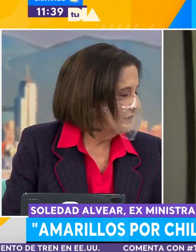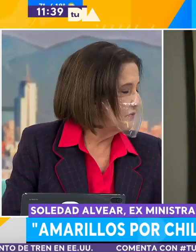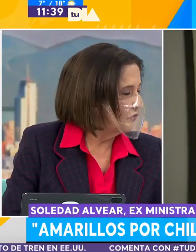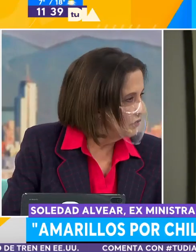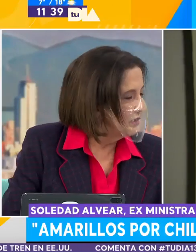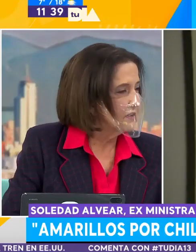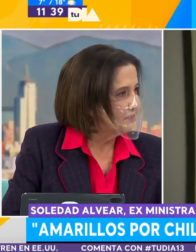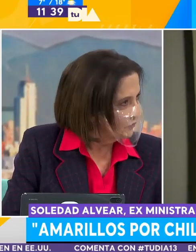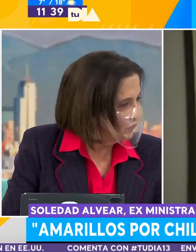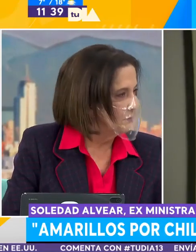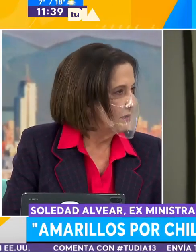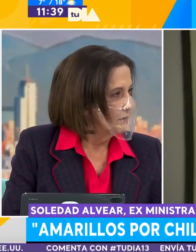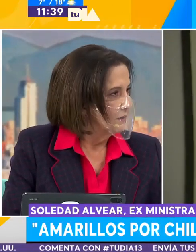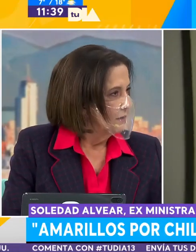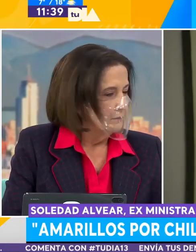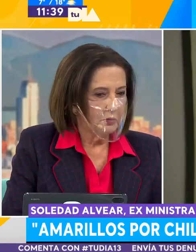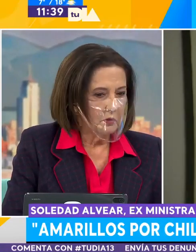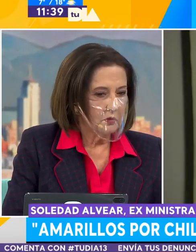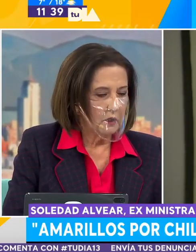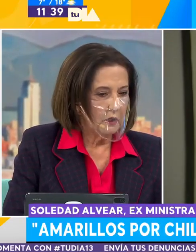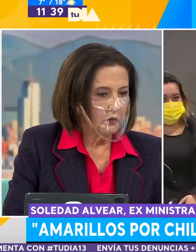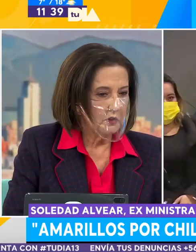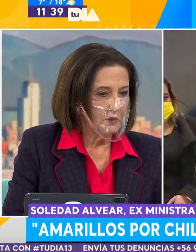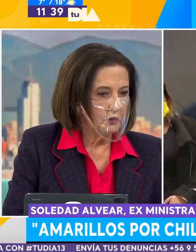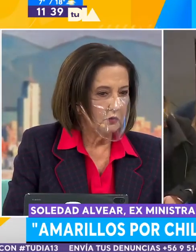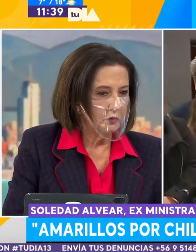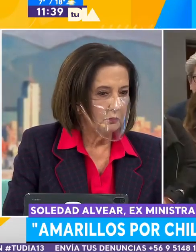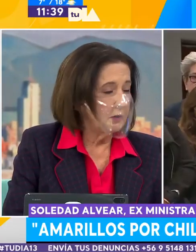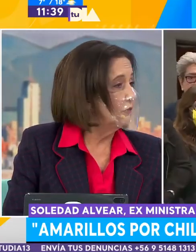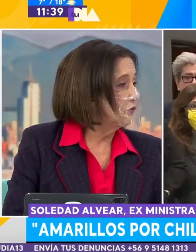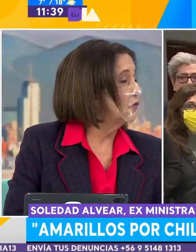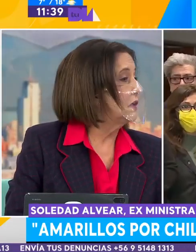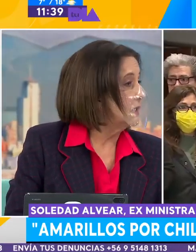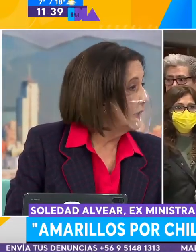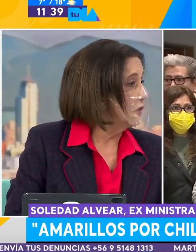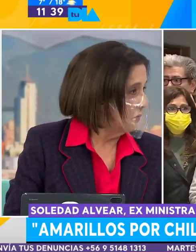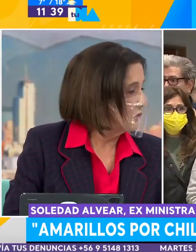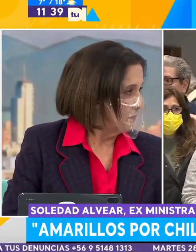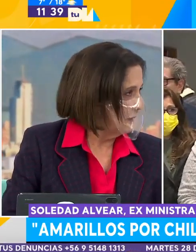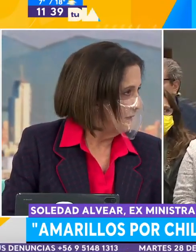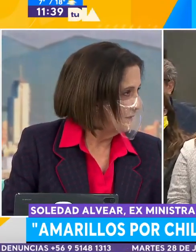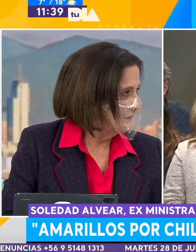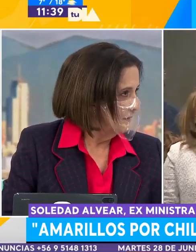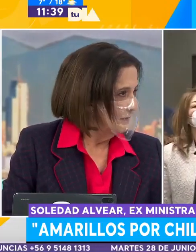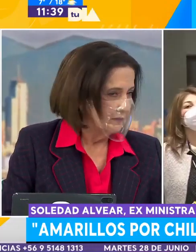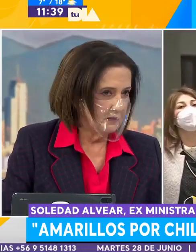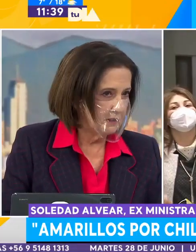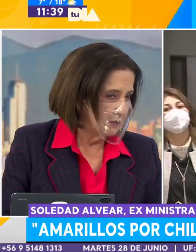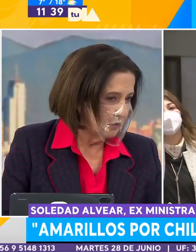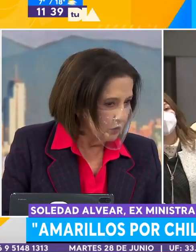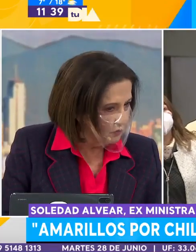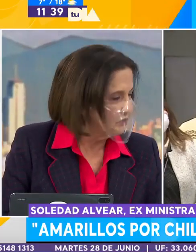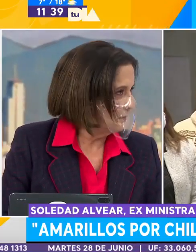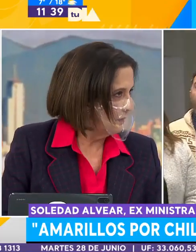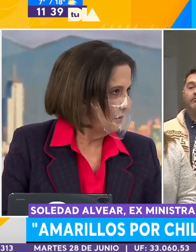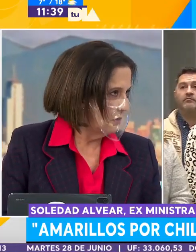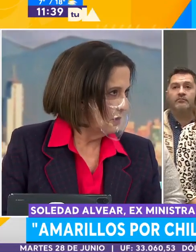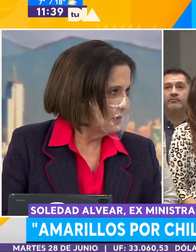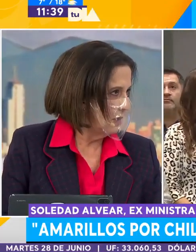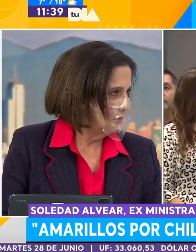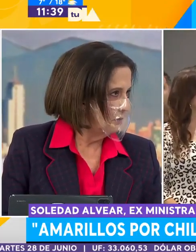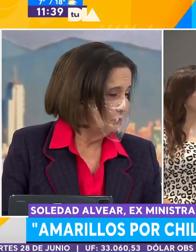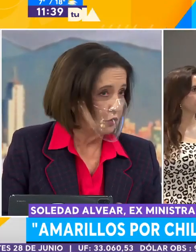de las decisiones que se tomen por los distintos pueblos originarios de nuestro país. Existen 11